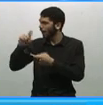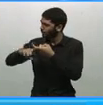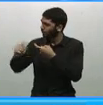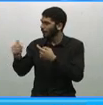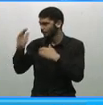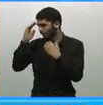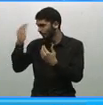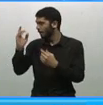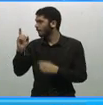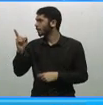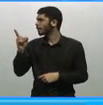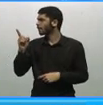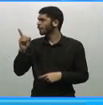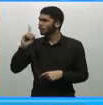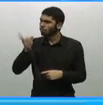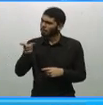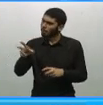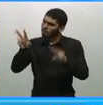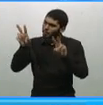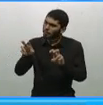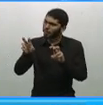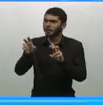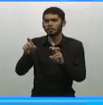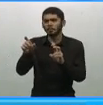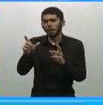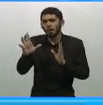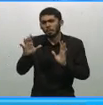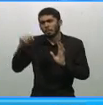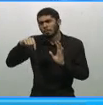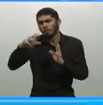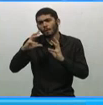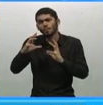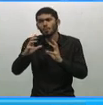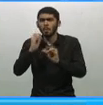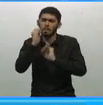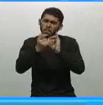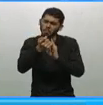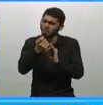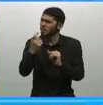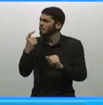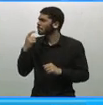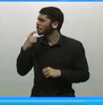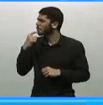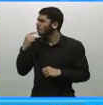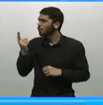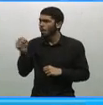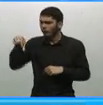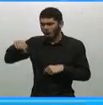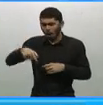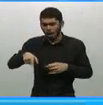aprovechando que también es es algo que a veces no se profundiza dentro de la actualidad de los futbolistas Me gustaría saber en qué te cambia la